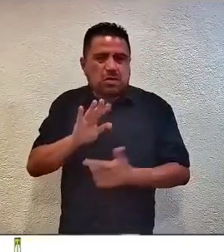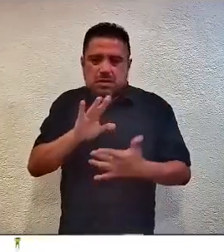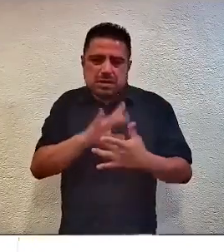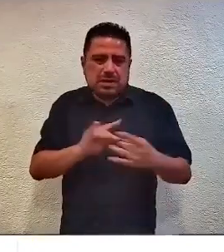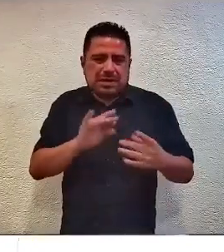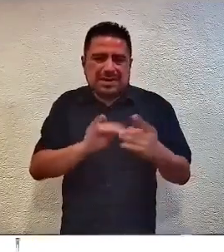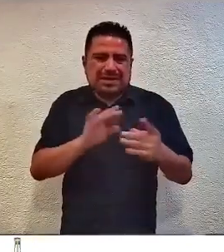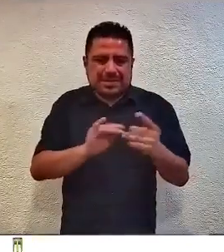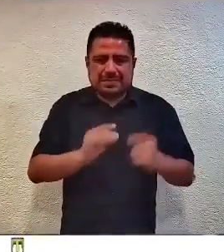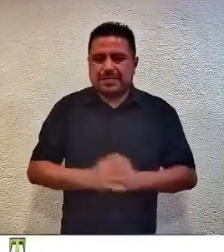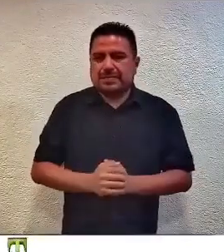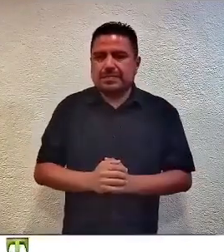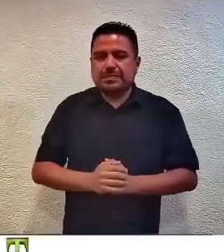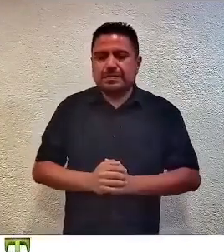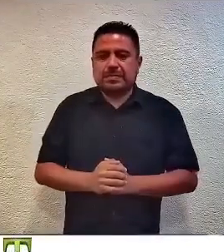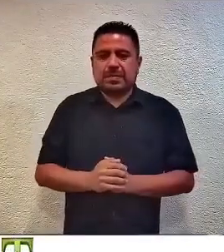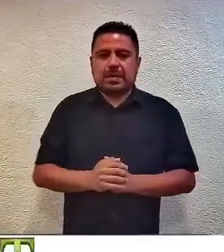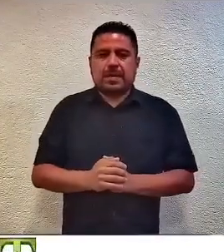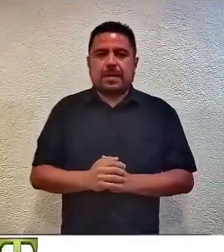estas 3 razones.